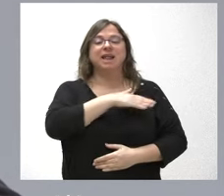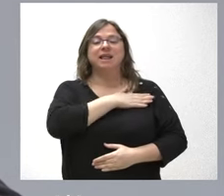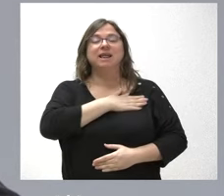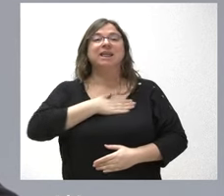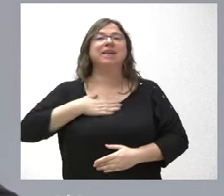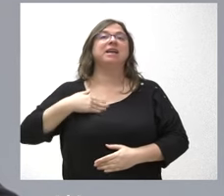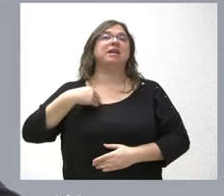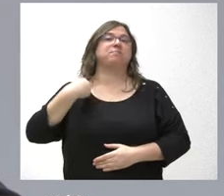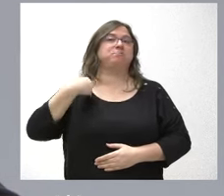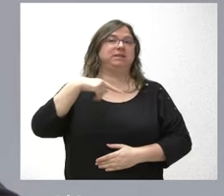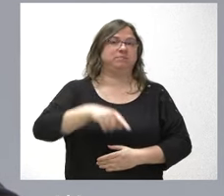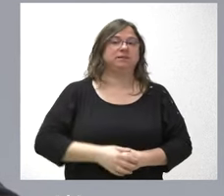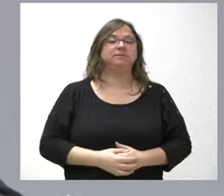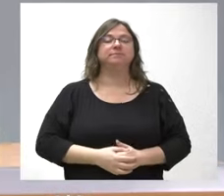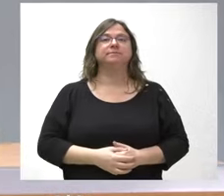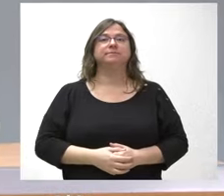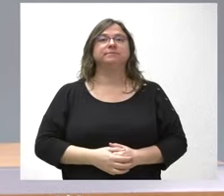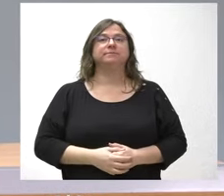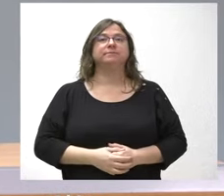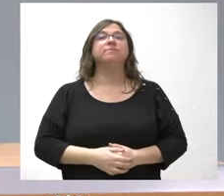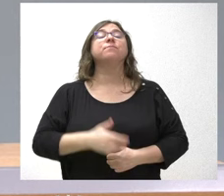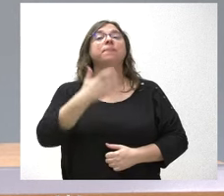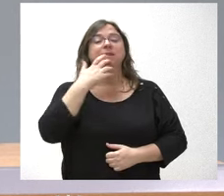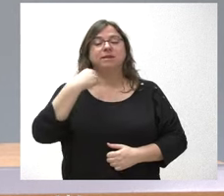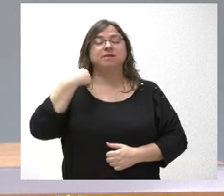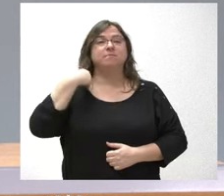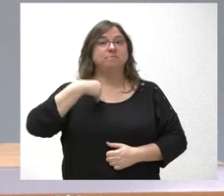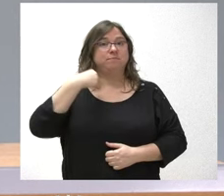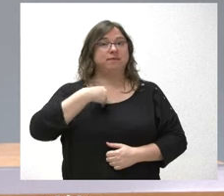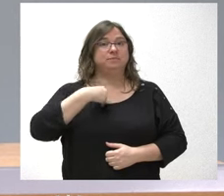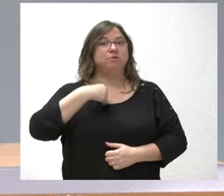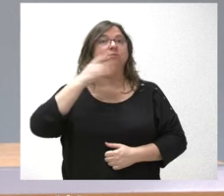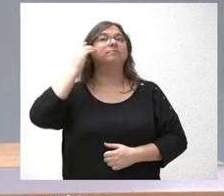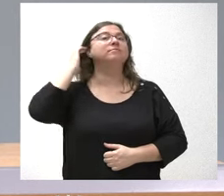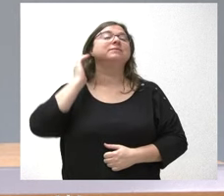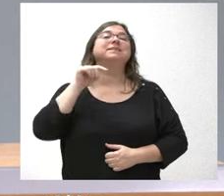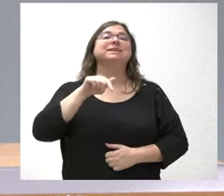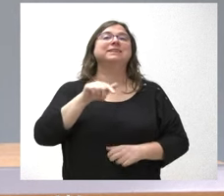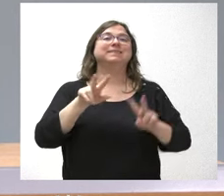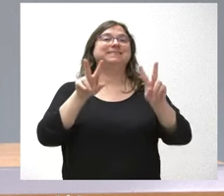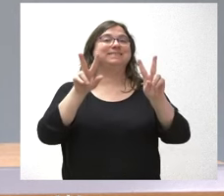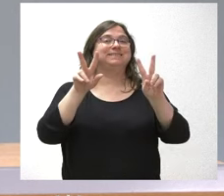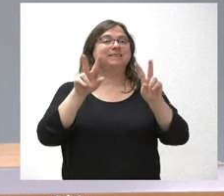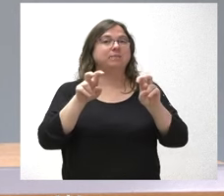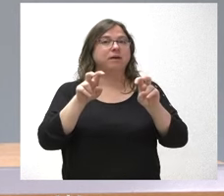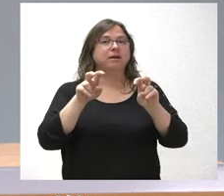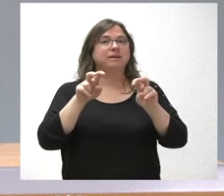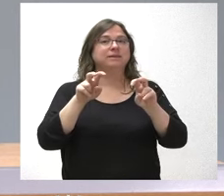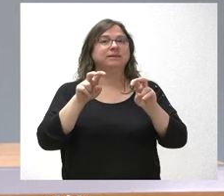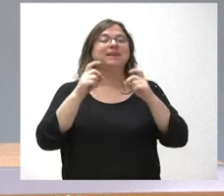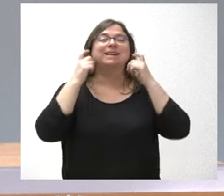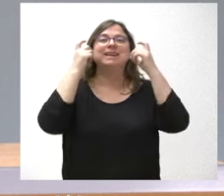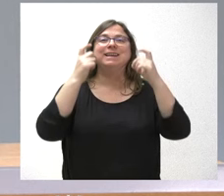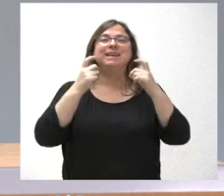estas mismas actividades. En relación con este asunto, ¿esto es un intento de volver a una